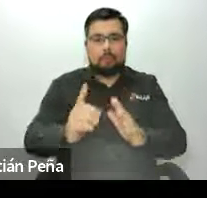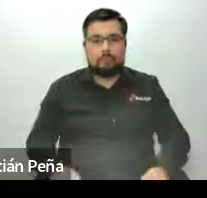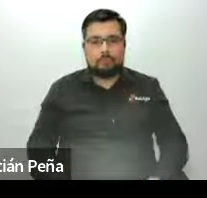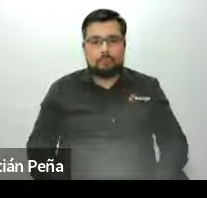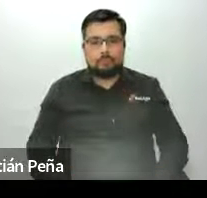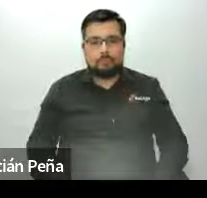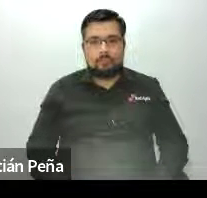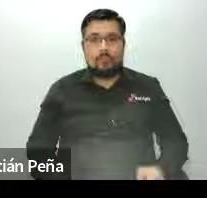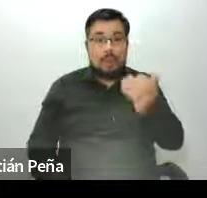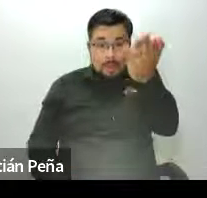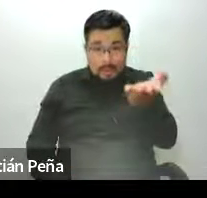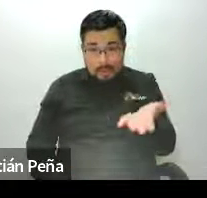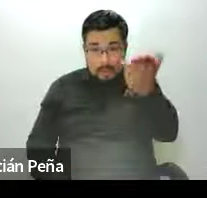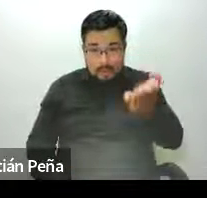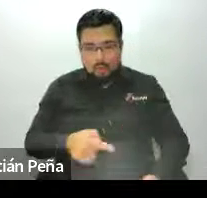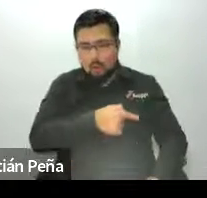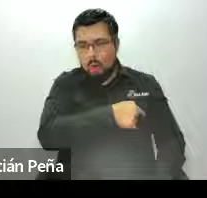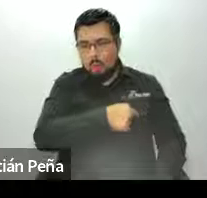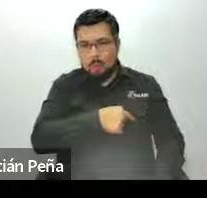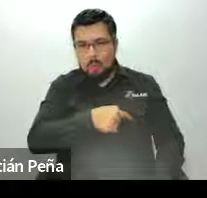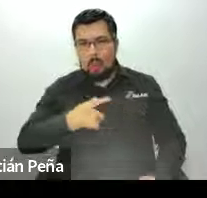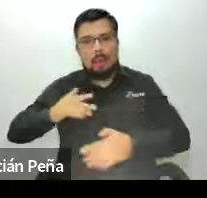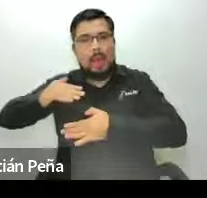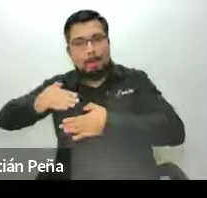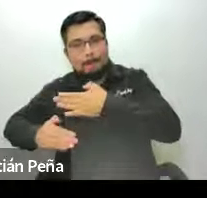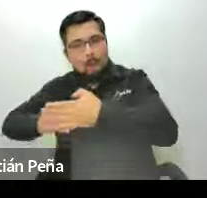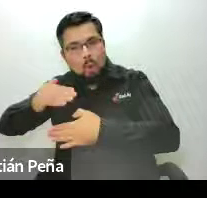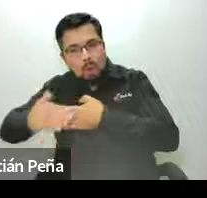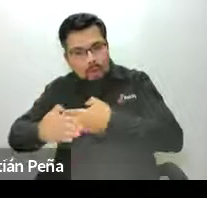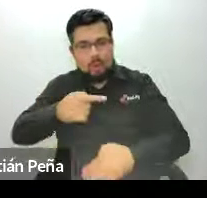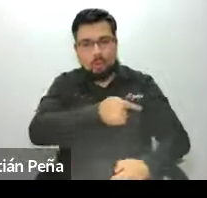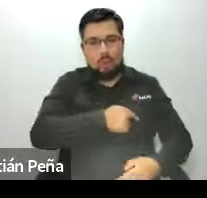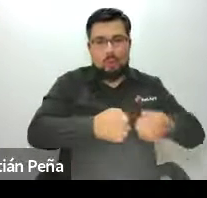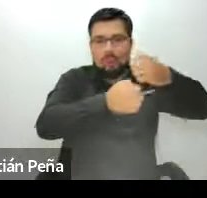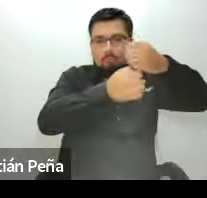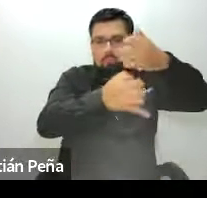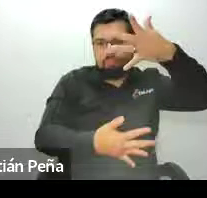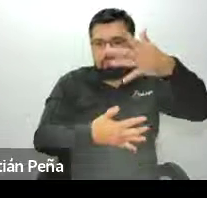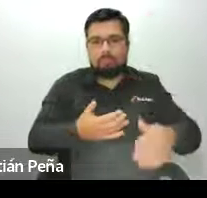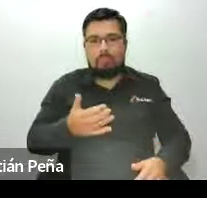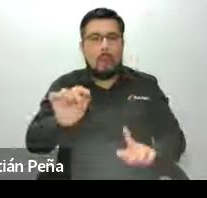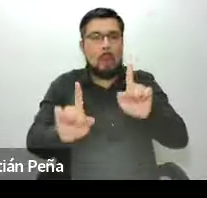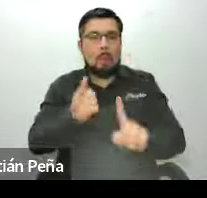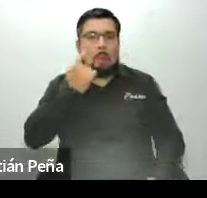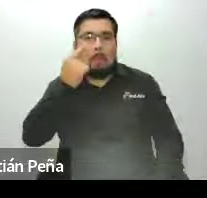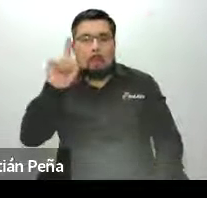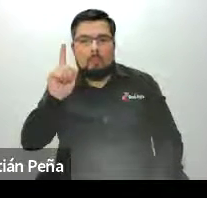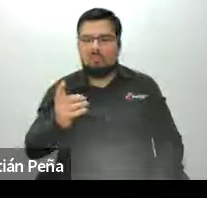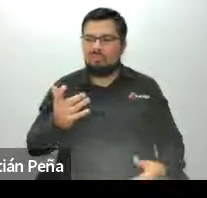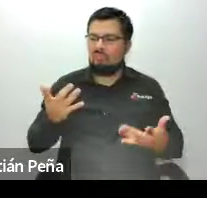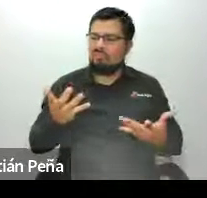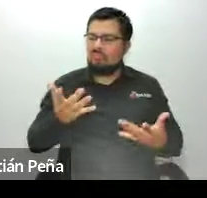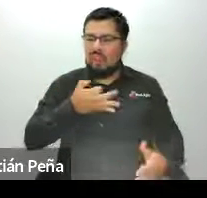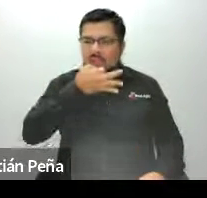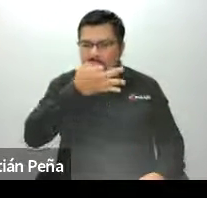los nombres de las progresiones. ¿Ya? Entonces, esto para quien no conoce mucho de lo que estamos hablando, que entienda de qué hablamos cuando hablamos de las